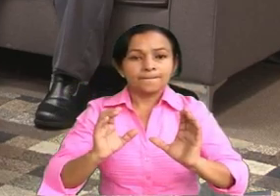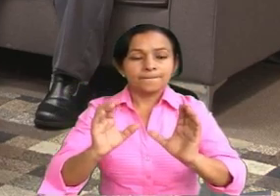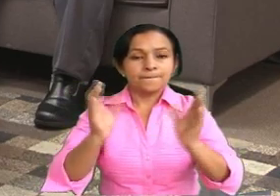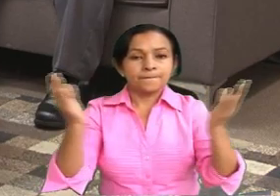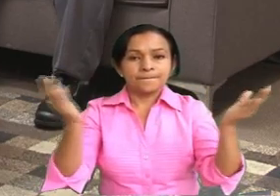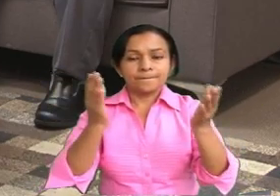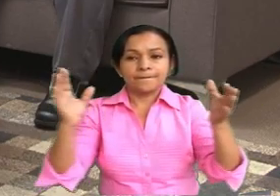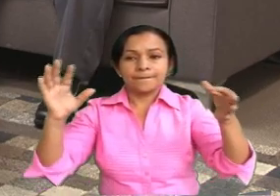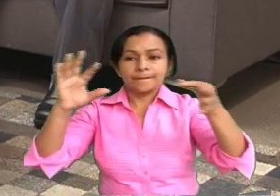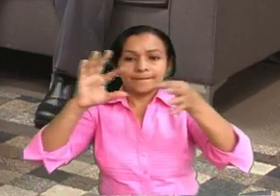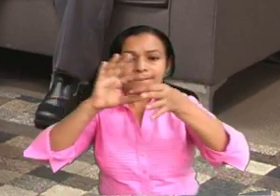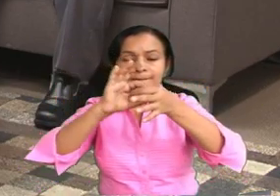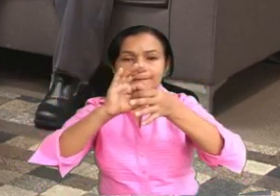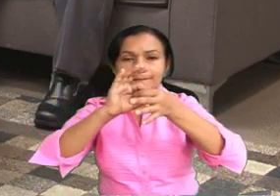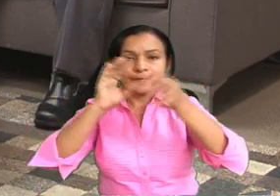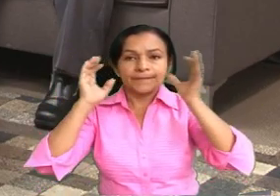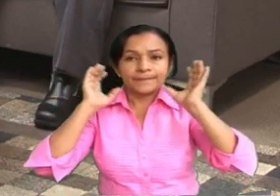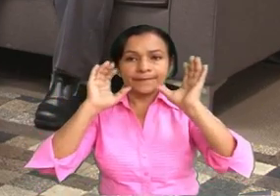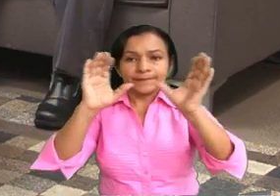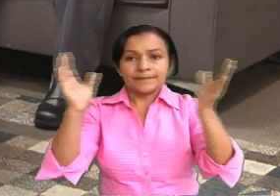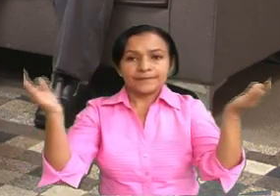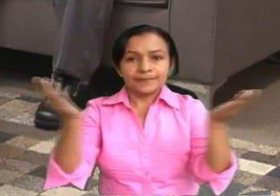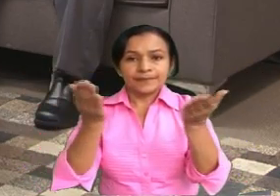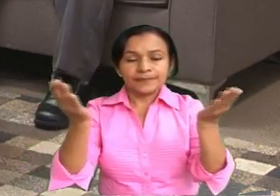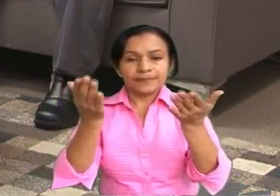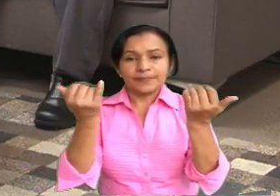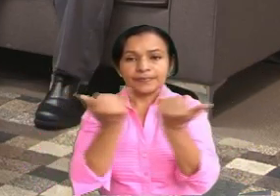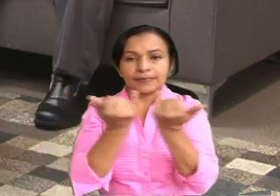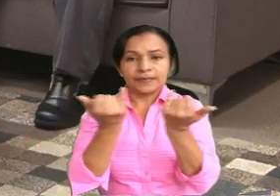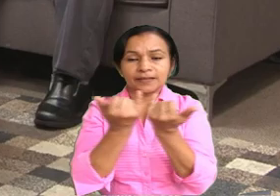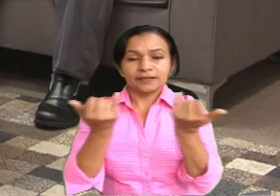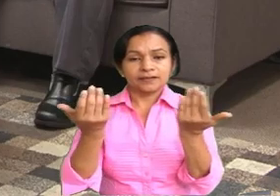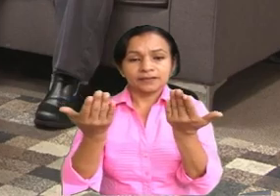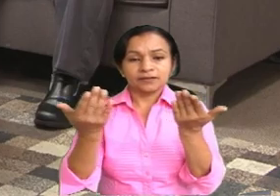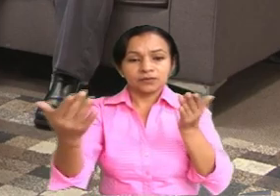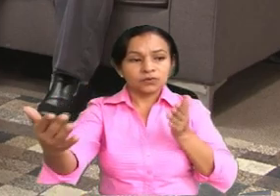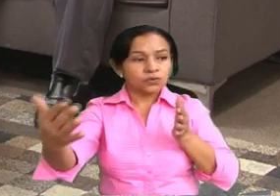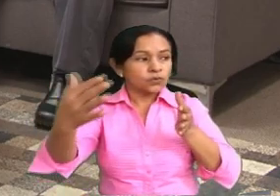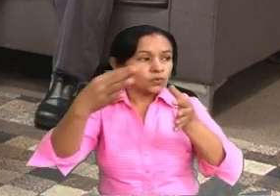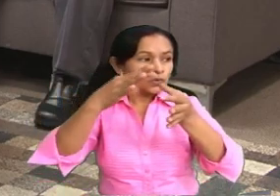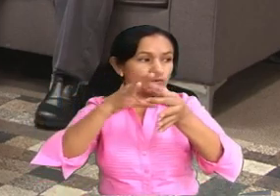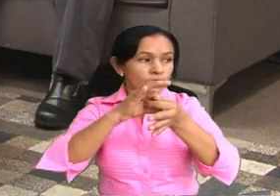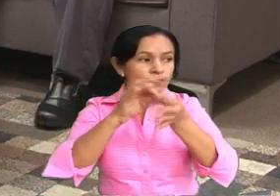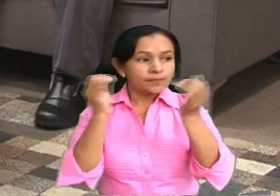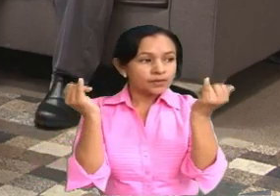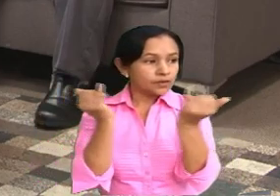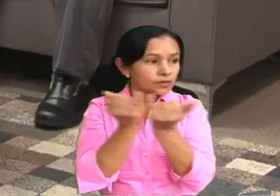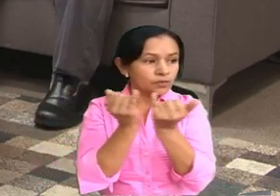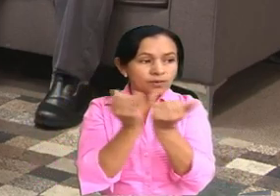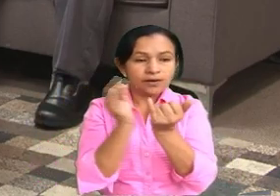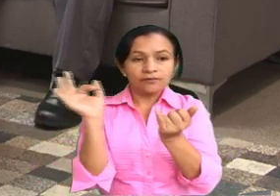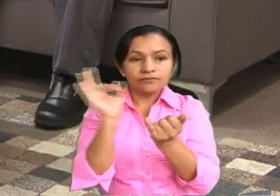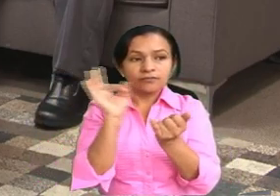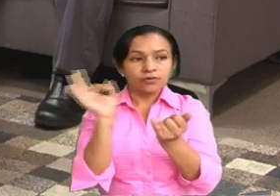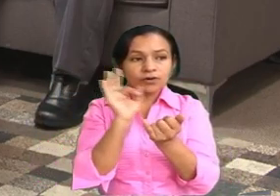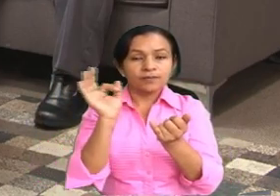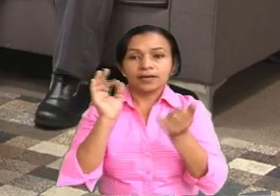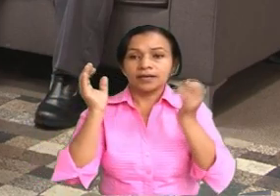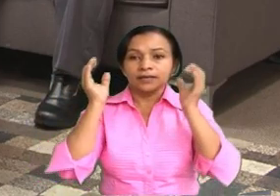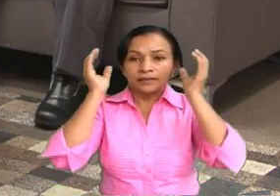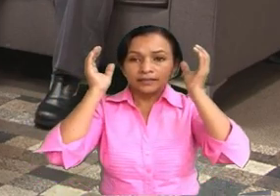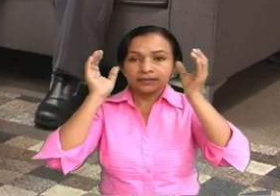la Costa Caribe con nuestra zona del Pacífico. Pero igualmente nosotros hemos mirado que la Costa